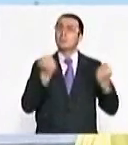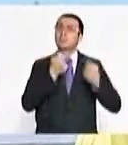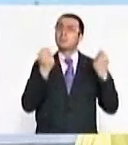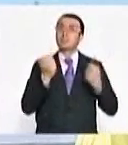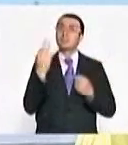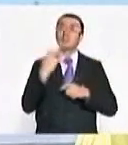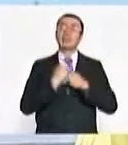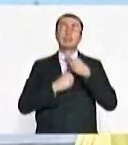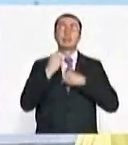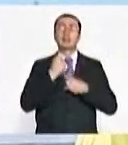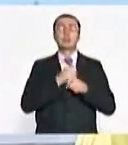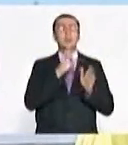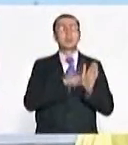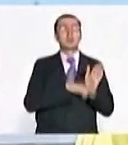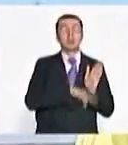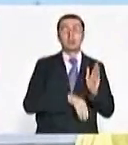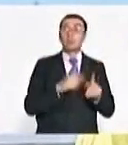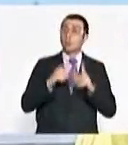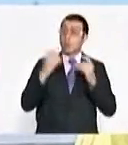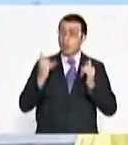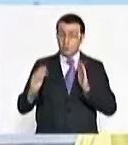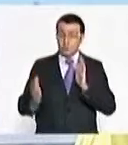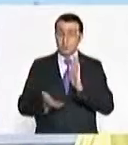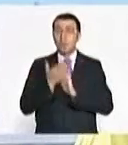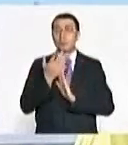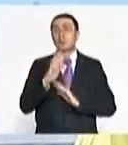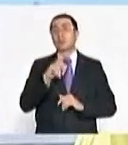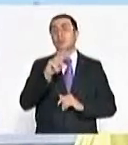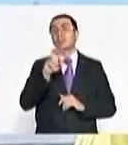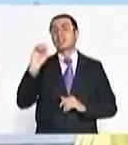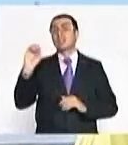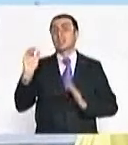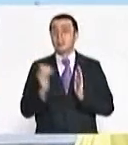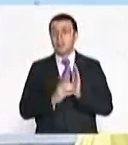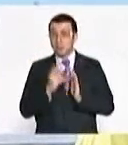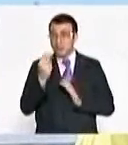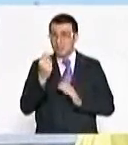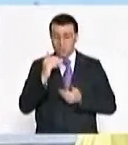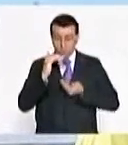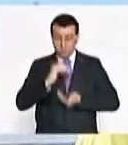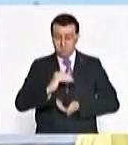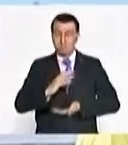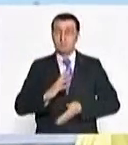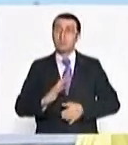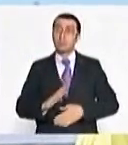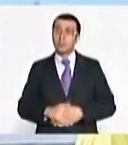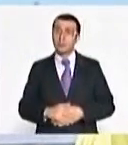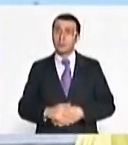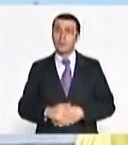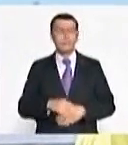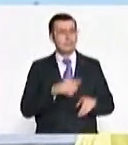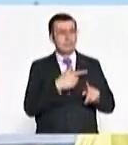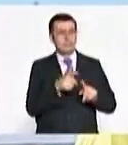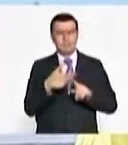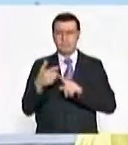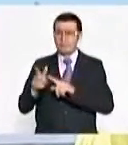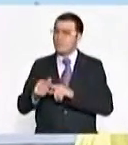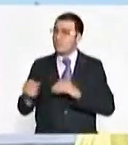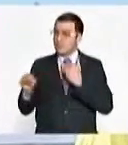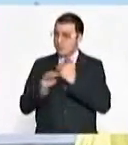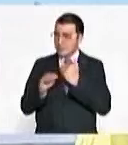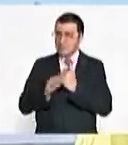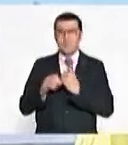3 años era tan económico, ahora pueda costar casi 70 mil pesos un tarro, cuando existen tantas posibilidades